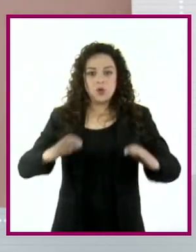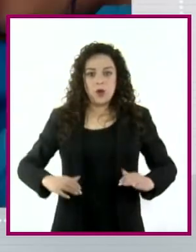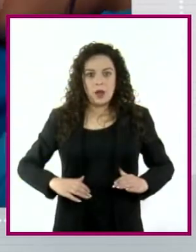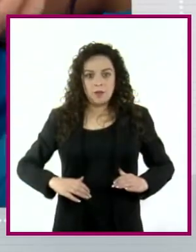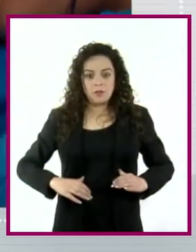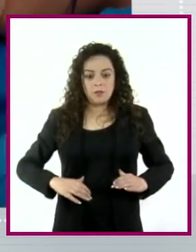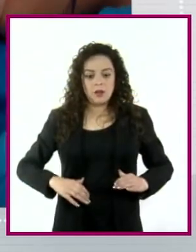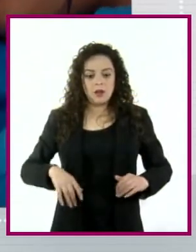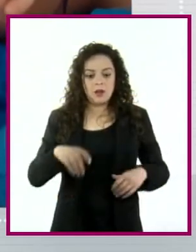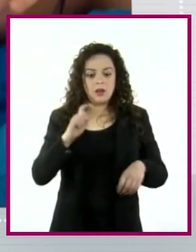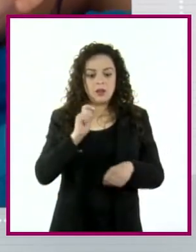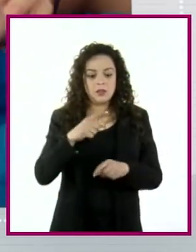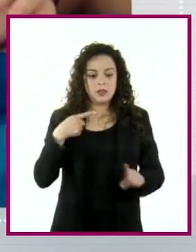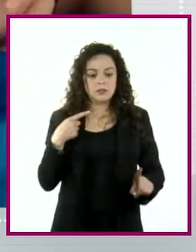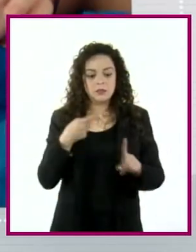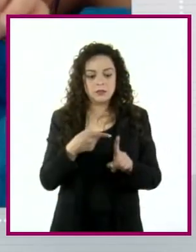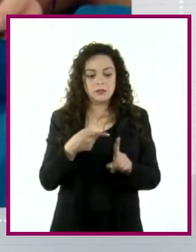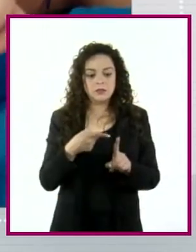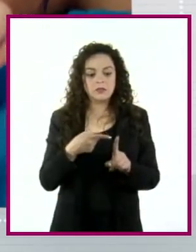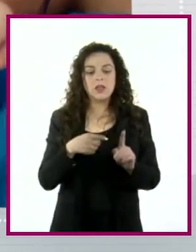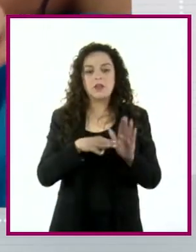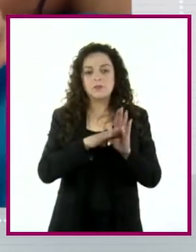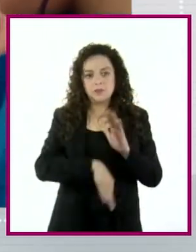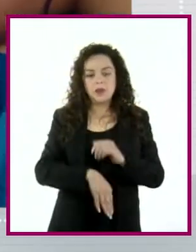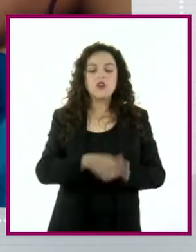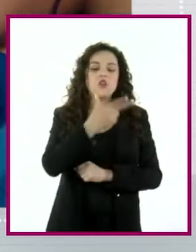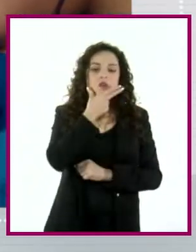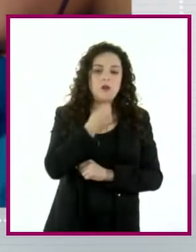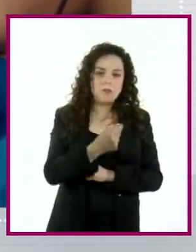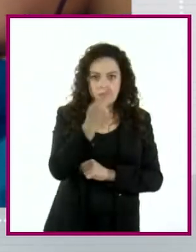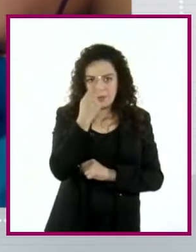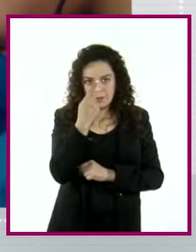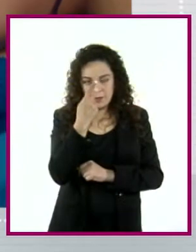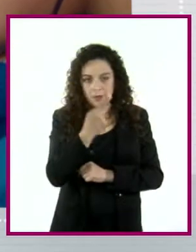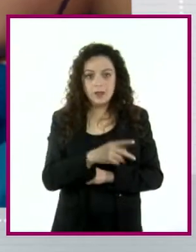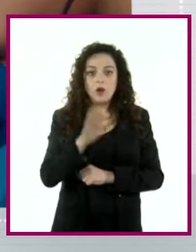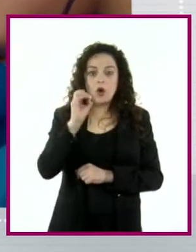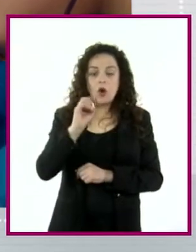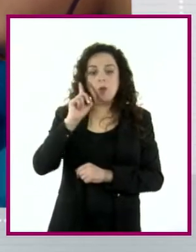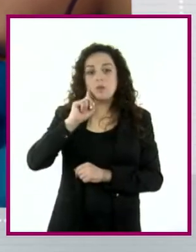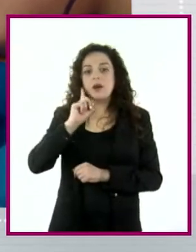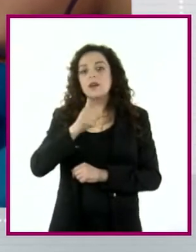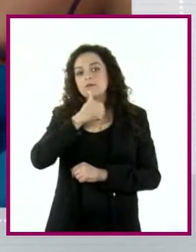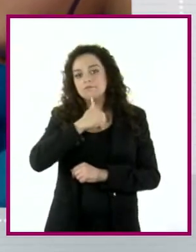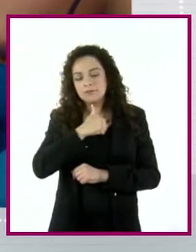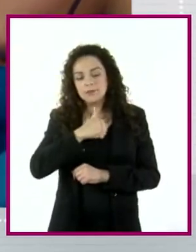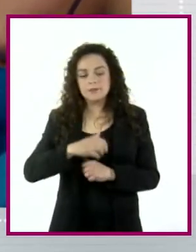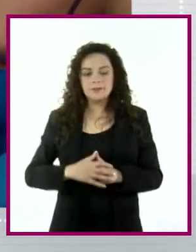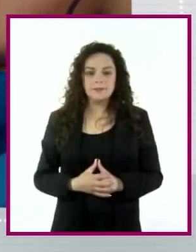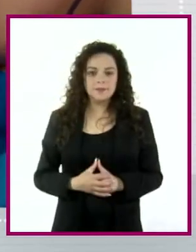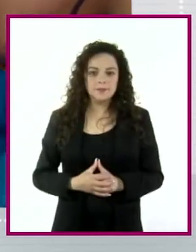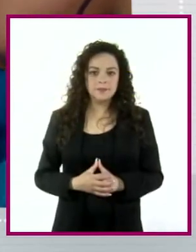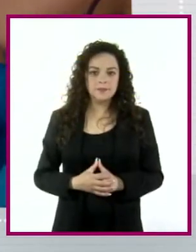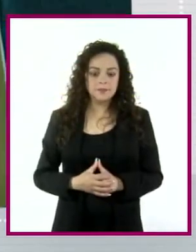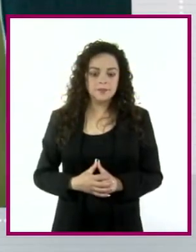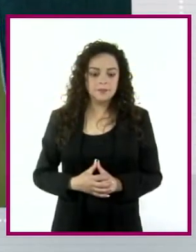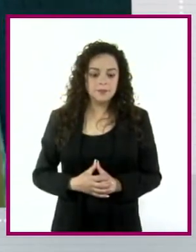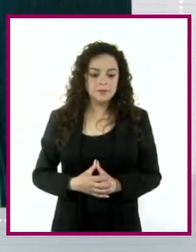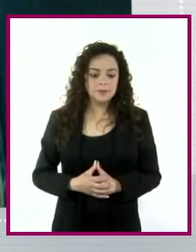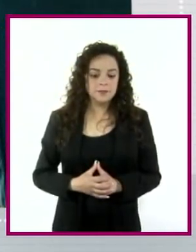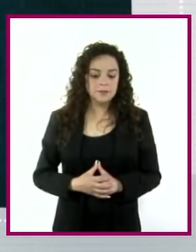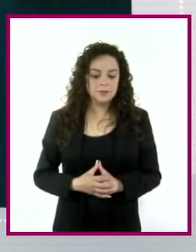un pene, le corresponde el género masculino, o a una vulva le corresponde el género